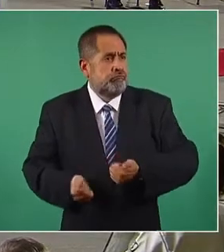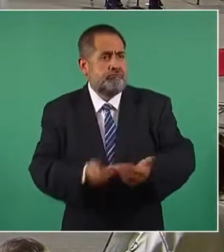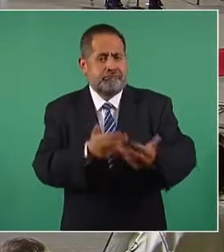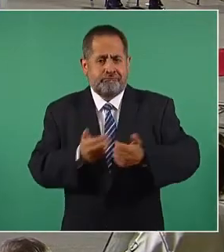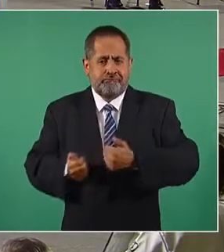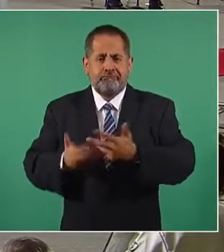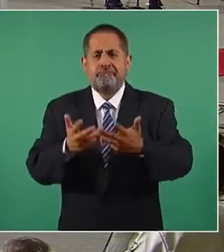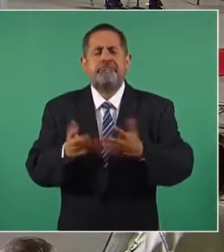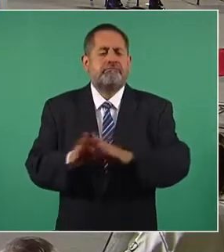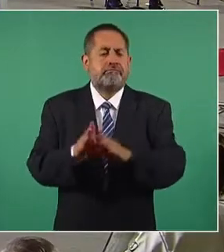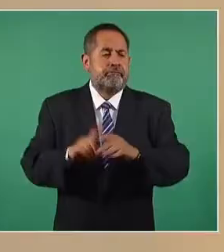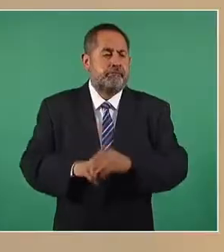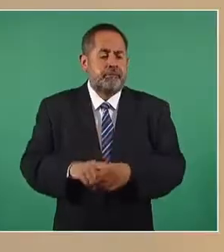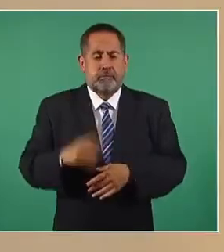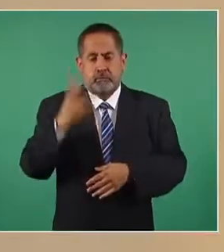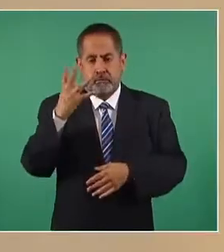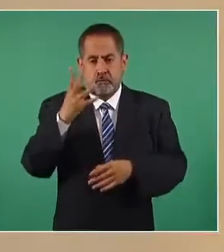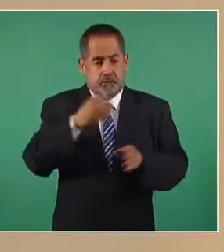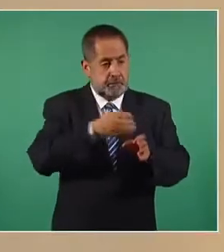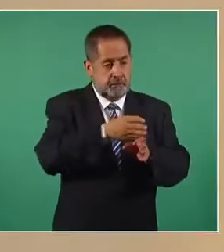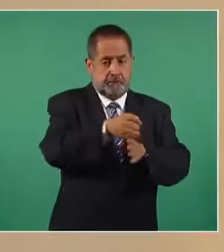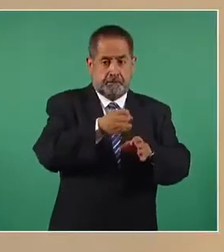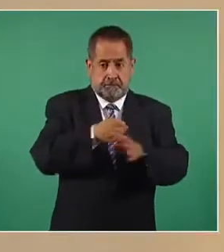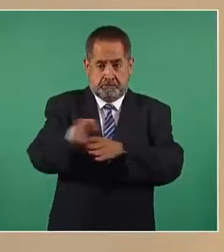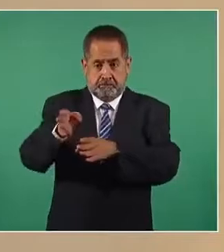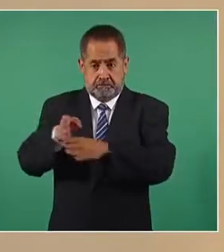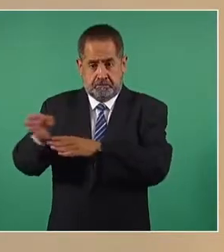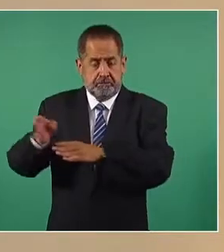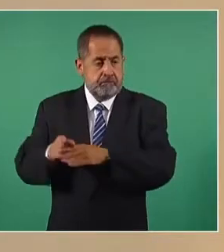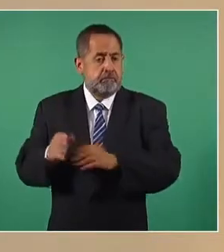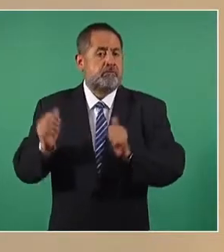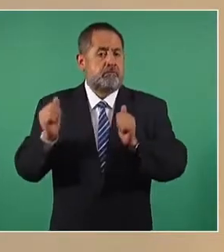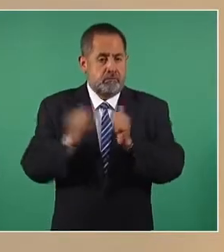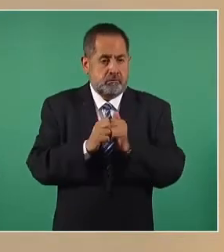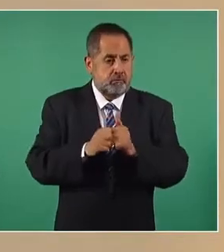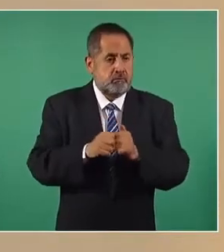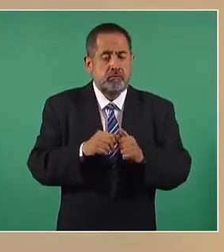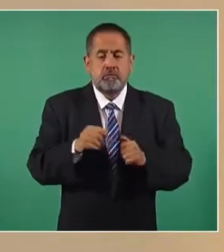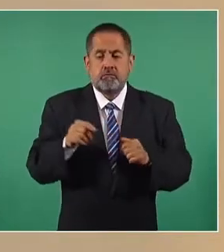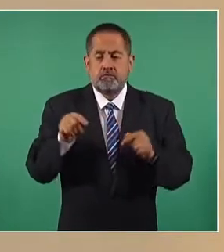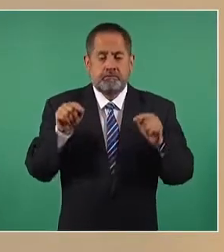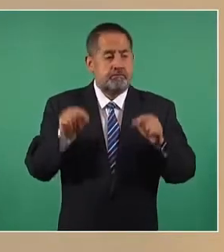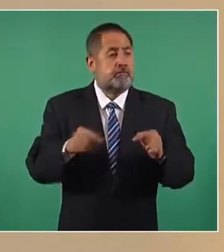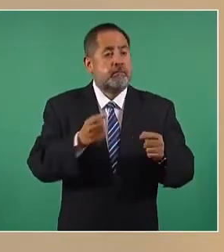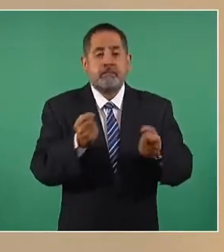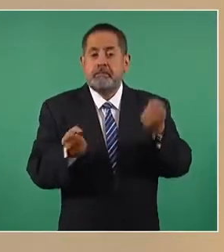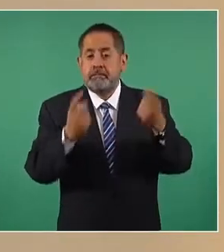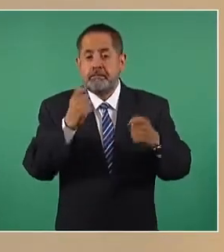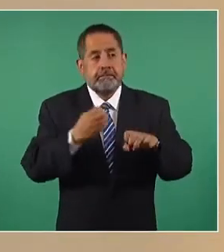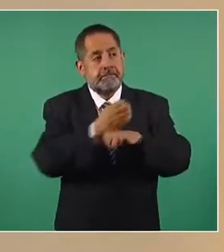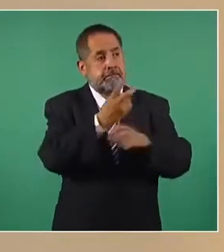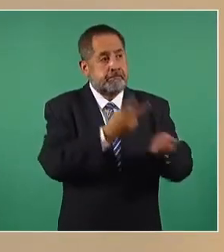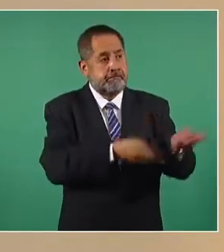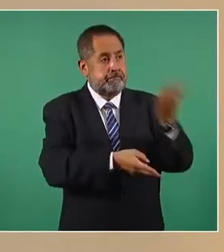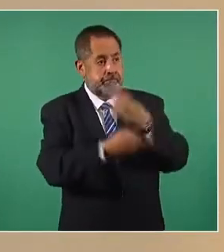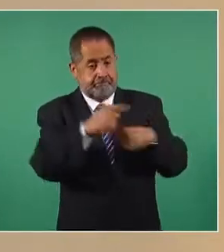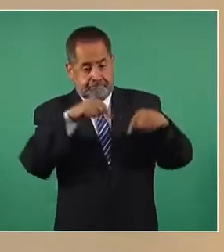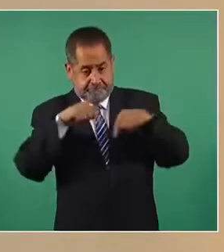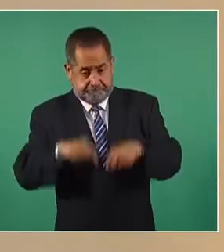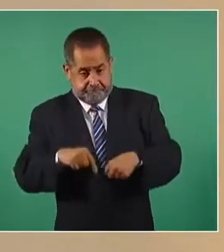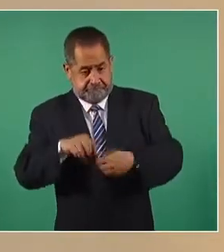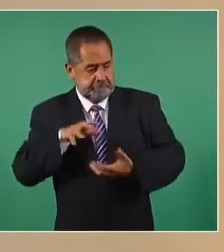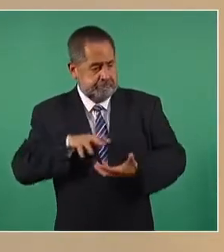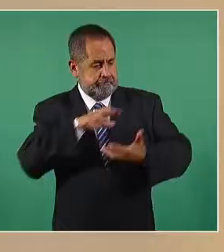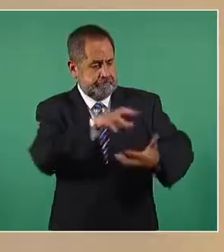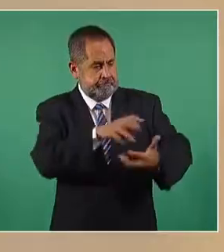organizaron 4 rutas que acudieron los estados aquí a las instalaciones de Birmex para